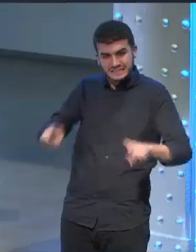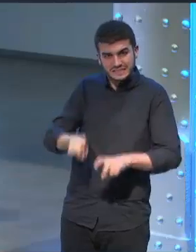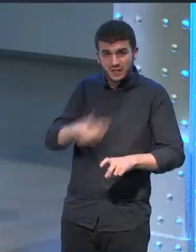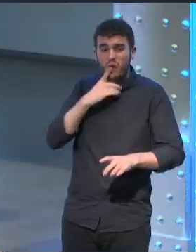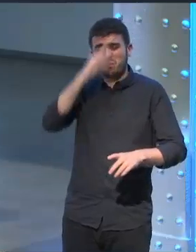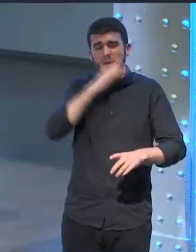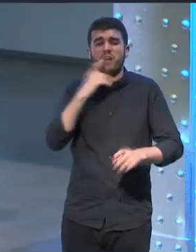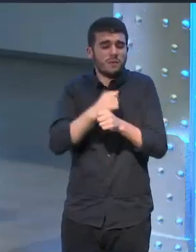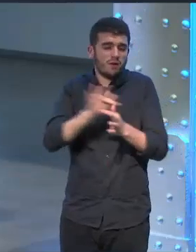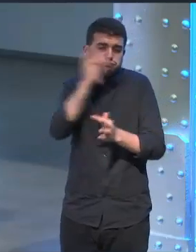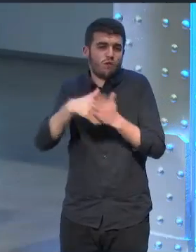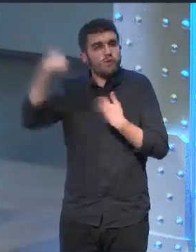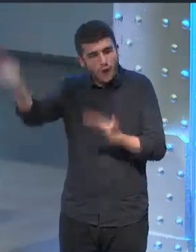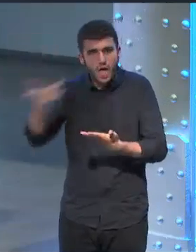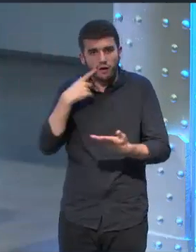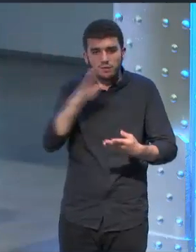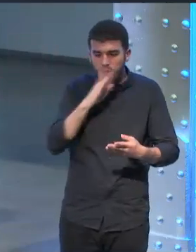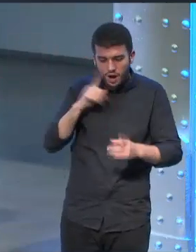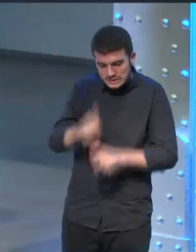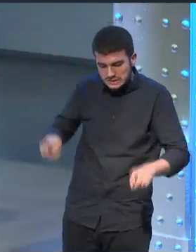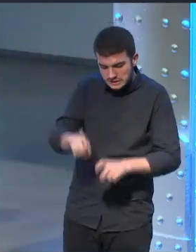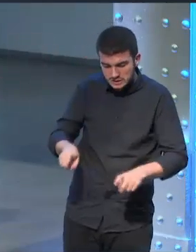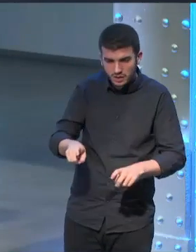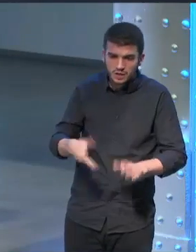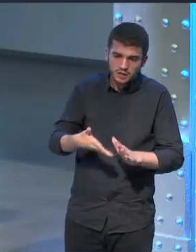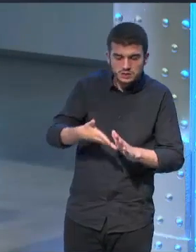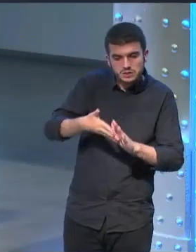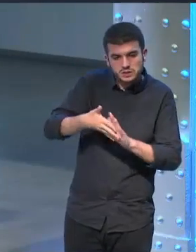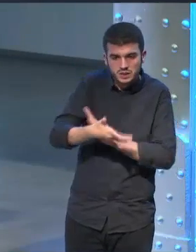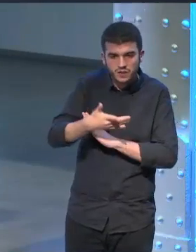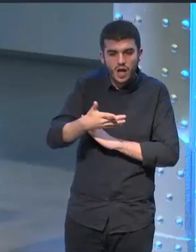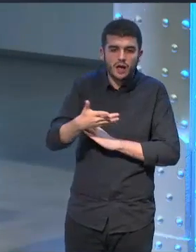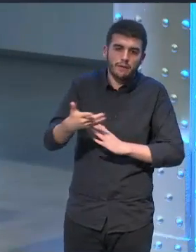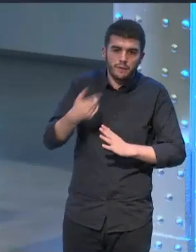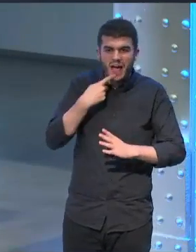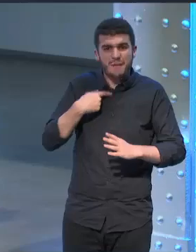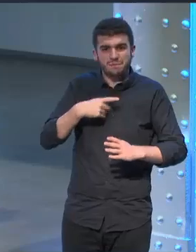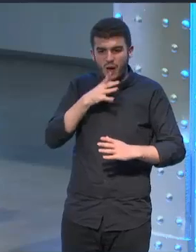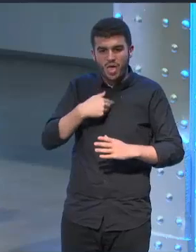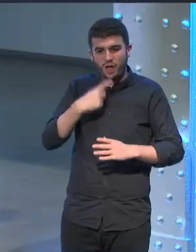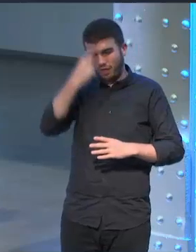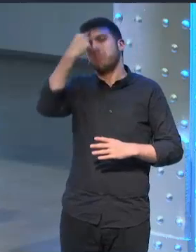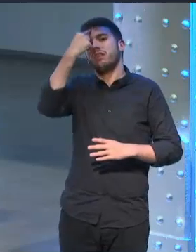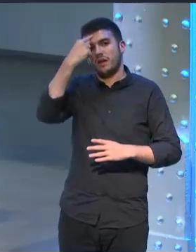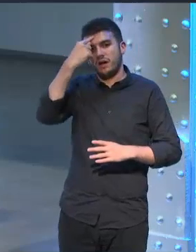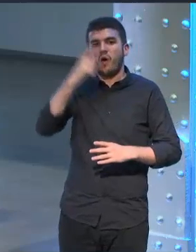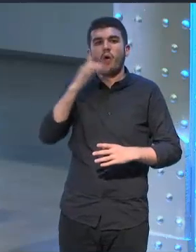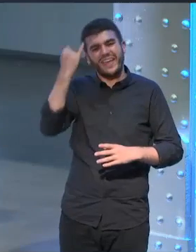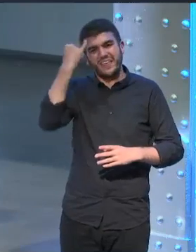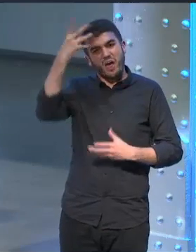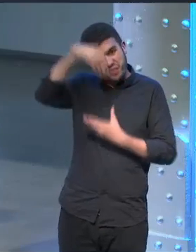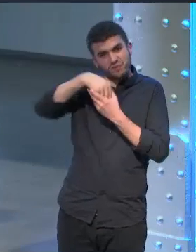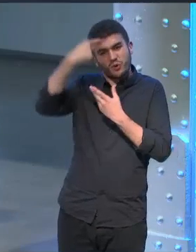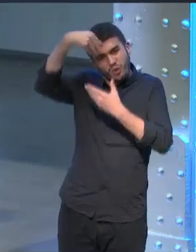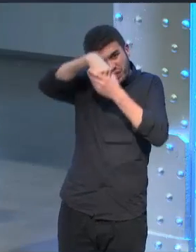serie de actitudes hacia la tecnología positivas y que hayan contribuido estas actitudes a desarrollar el interés